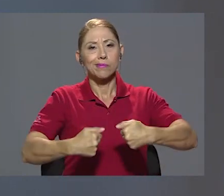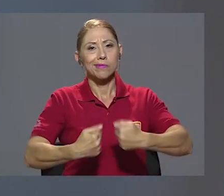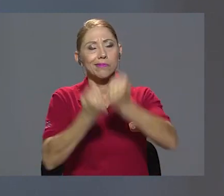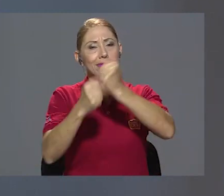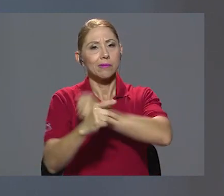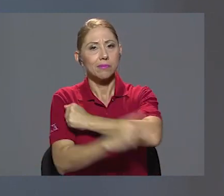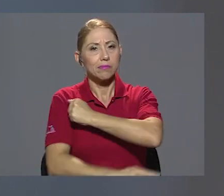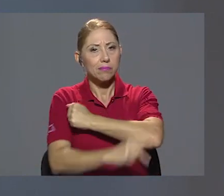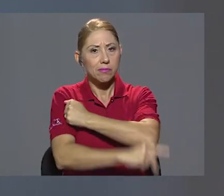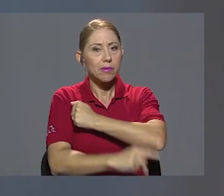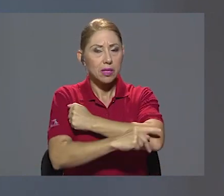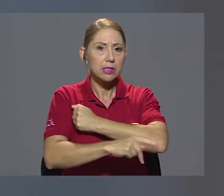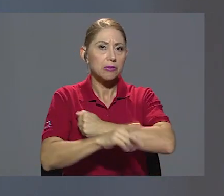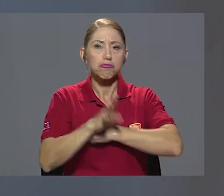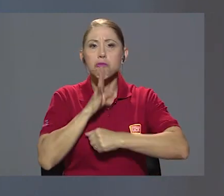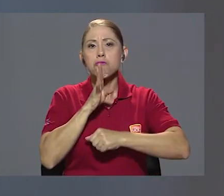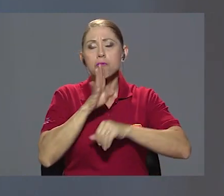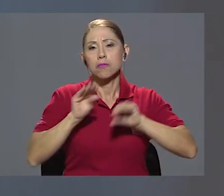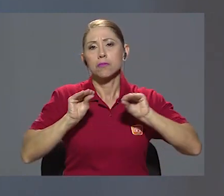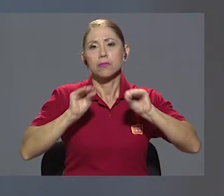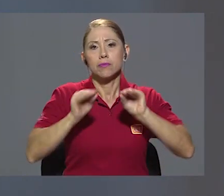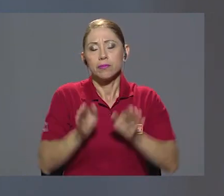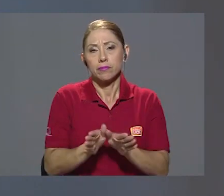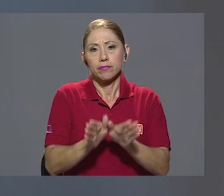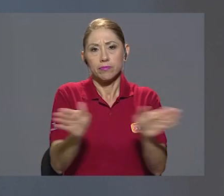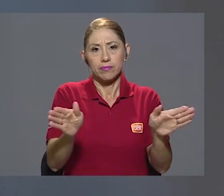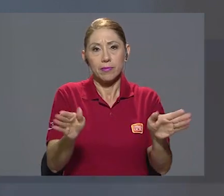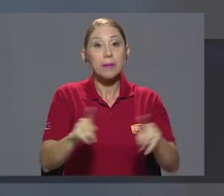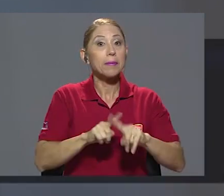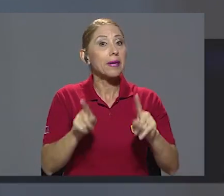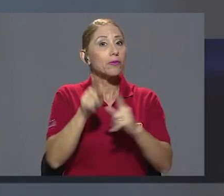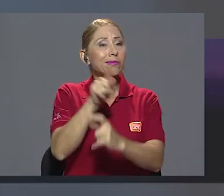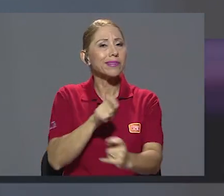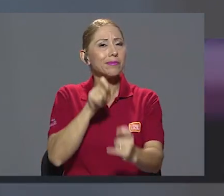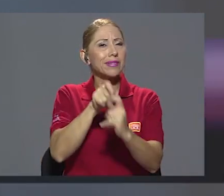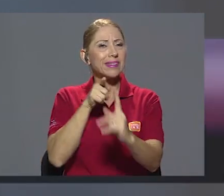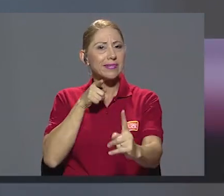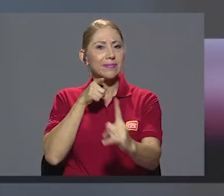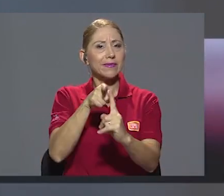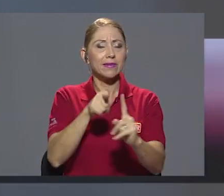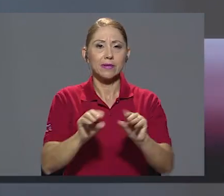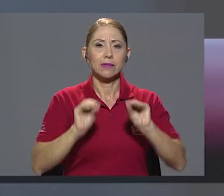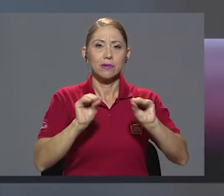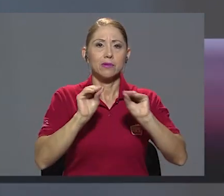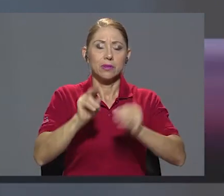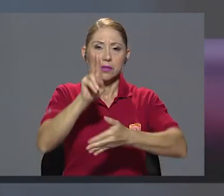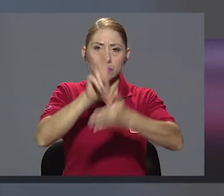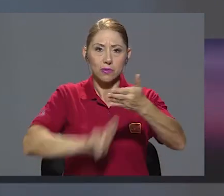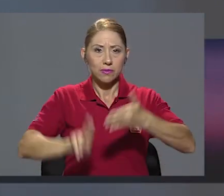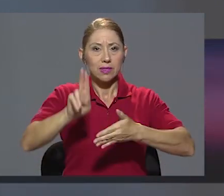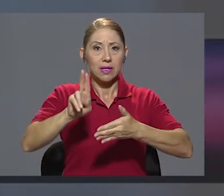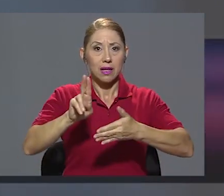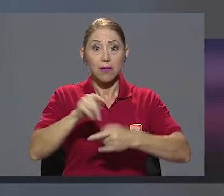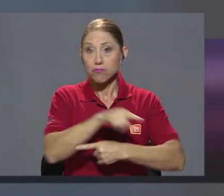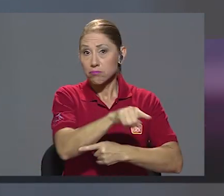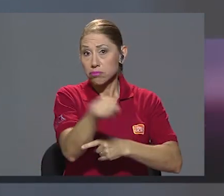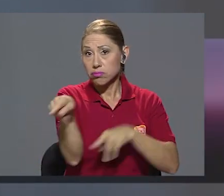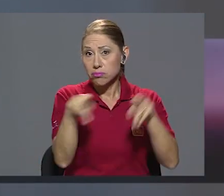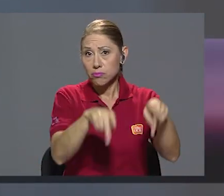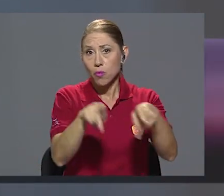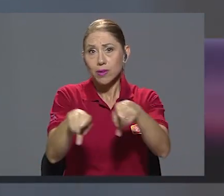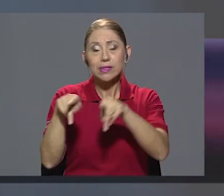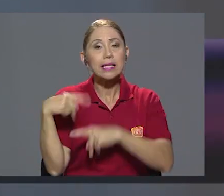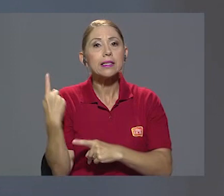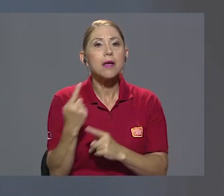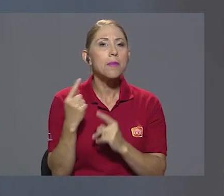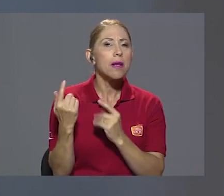que tenemos como país en el marco de la docencia en general, pero específicamente la universitaria, ¿verdad?, de la cual pues la población siempre